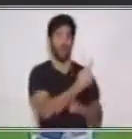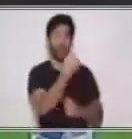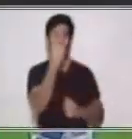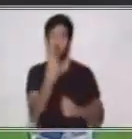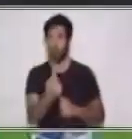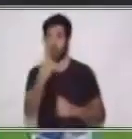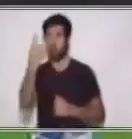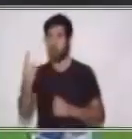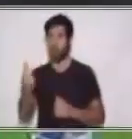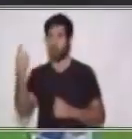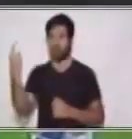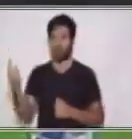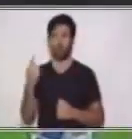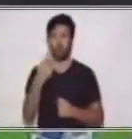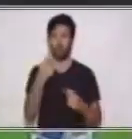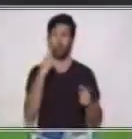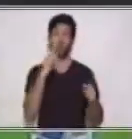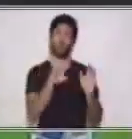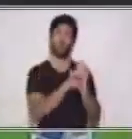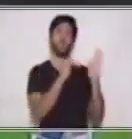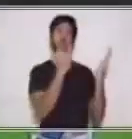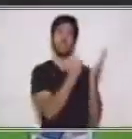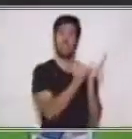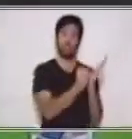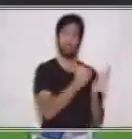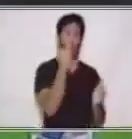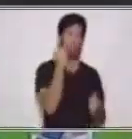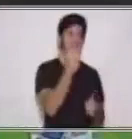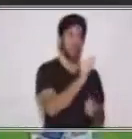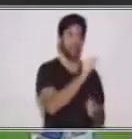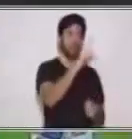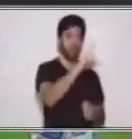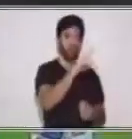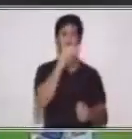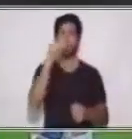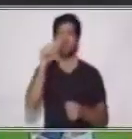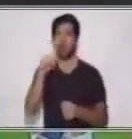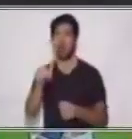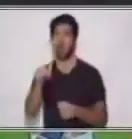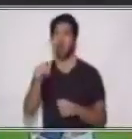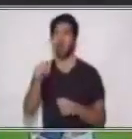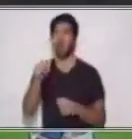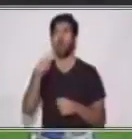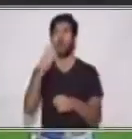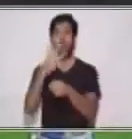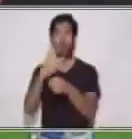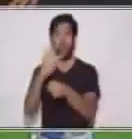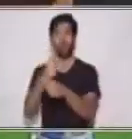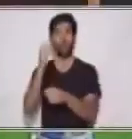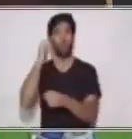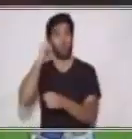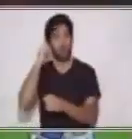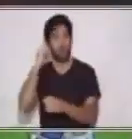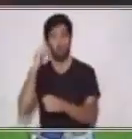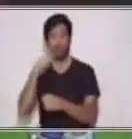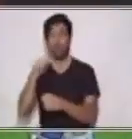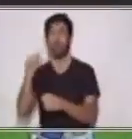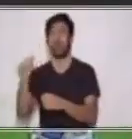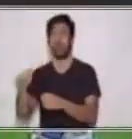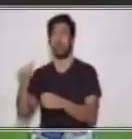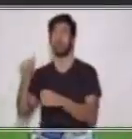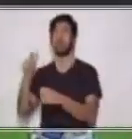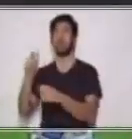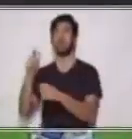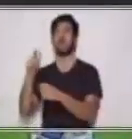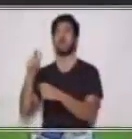inicial con mayúscula. Entonces, estos son errores que se pueden dar a raíz de las reglas generales. Vamos a ver